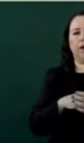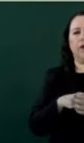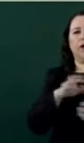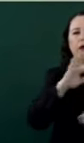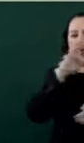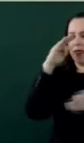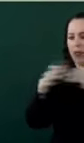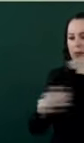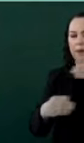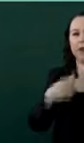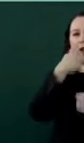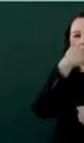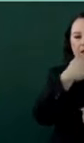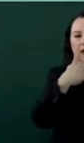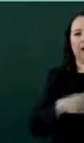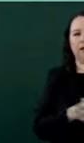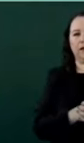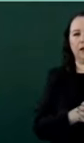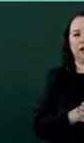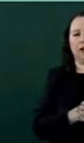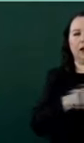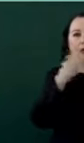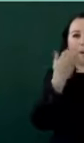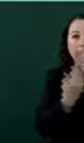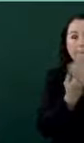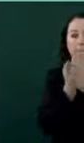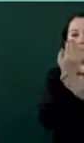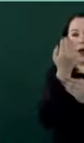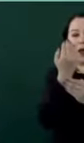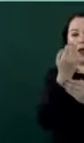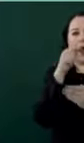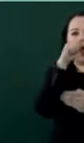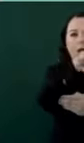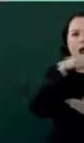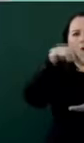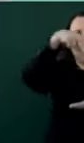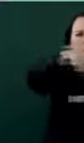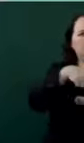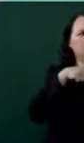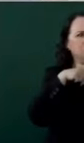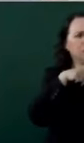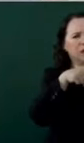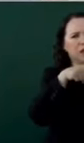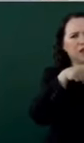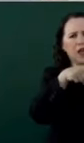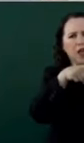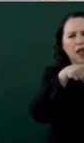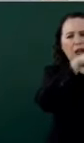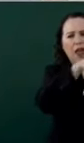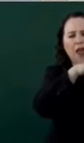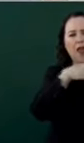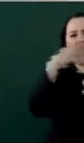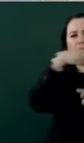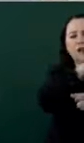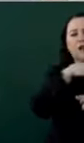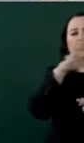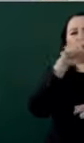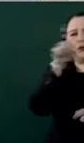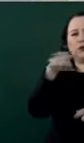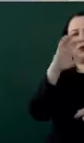las 6 de la mañana de cantar y la gente ahí, Zócalo,